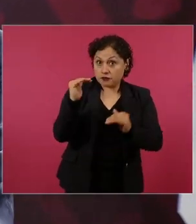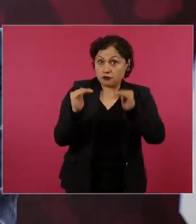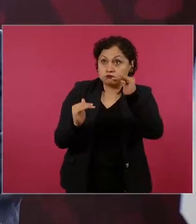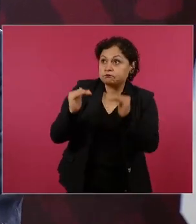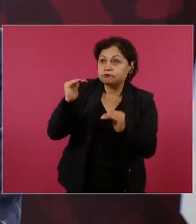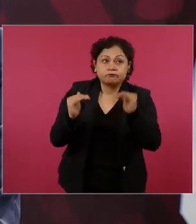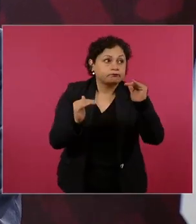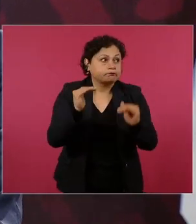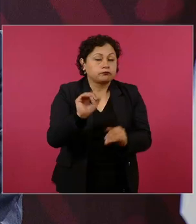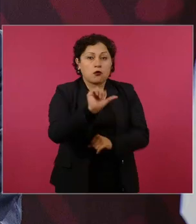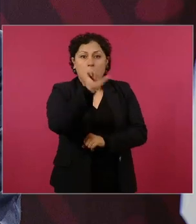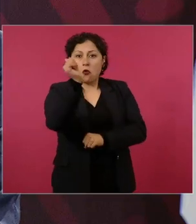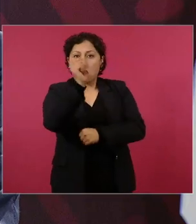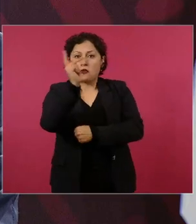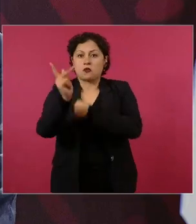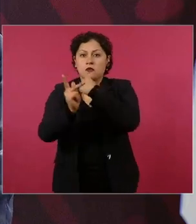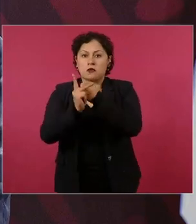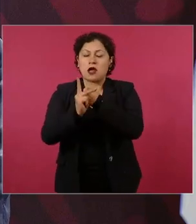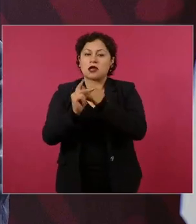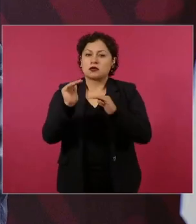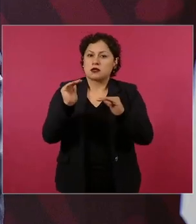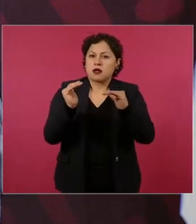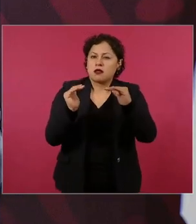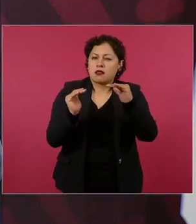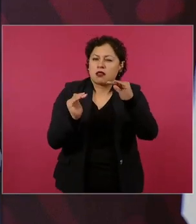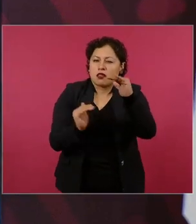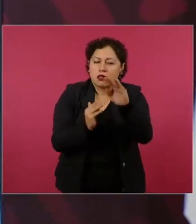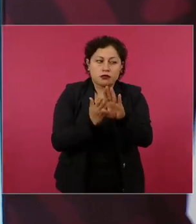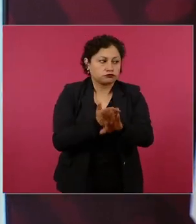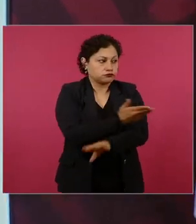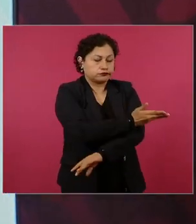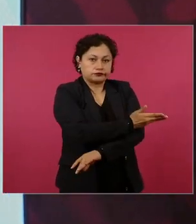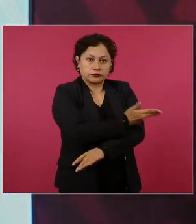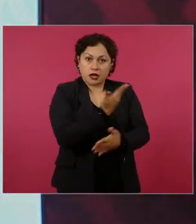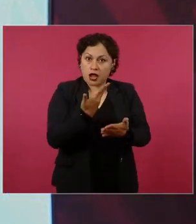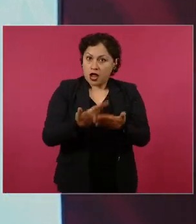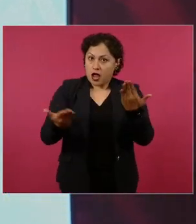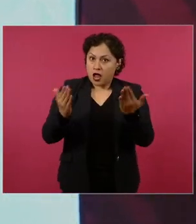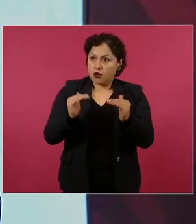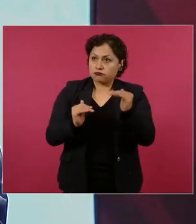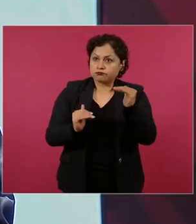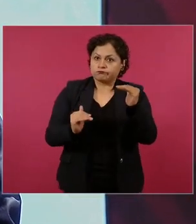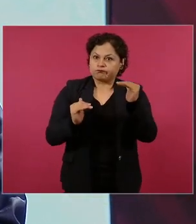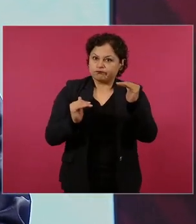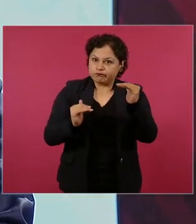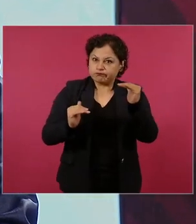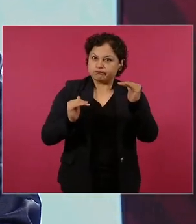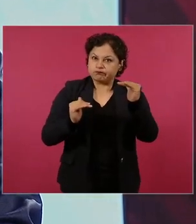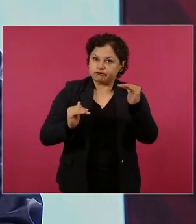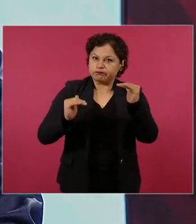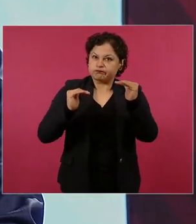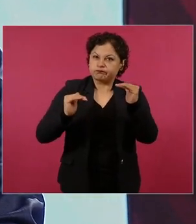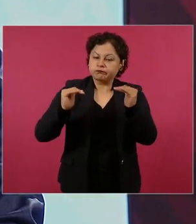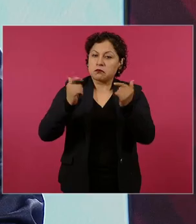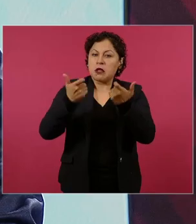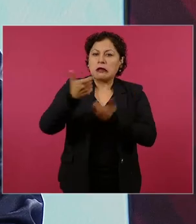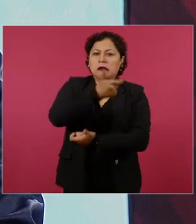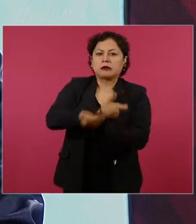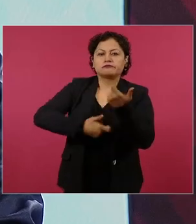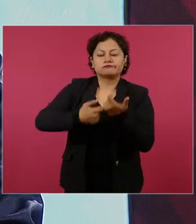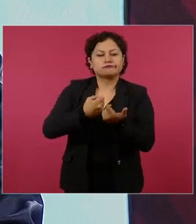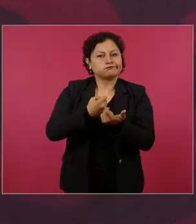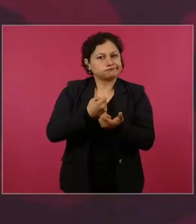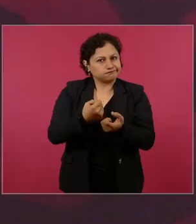50 años. Tenemos una economía fuerte y lo más importante de